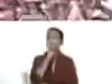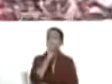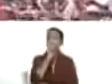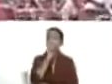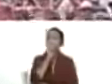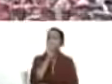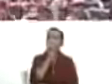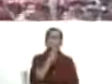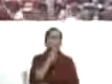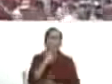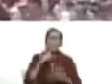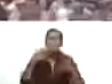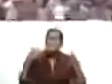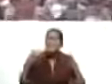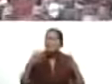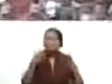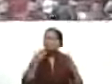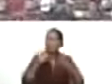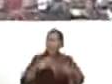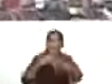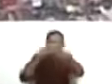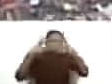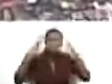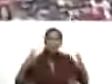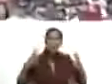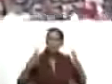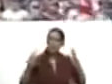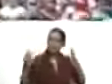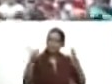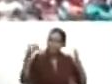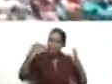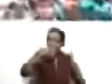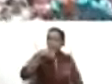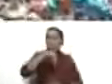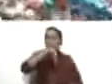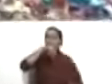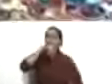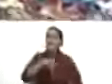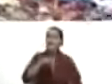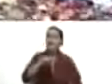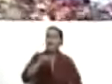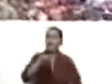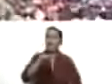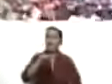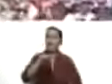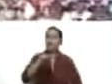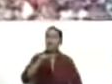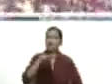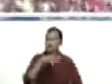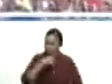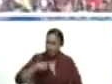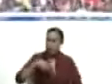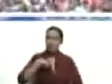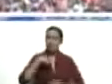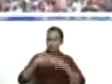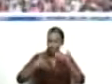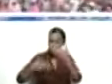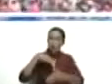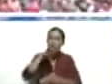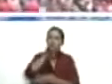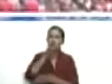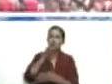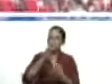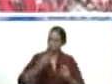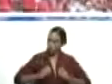bello, más grande, más histórico, será lo que está por vivir y lo que vamos a